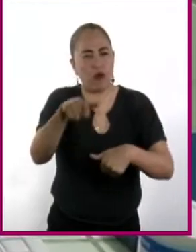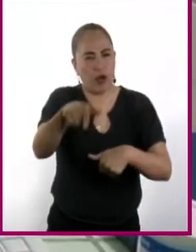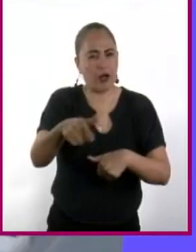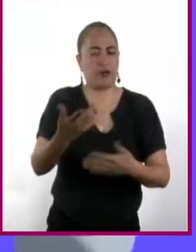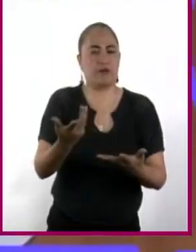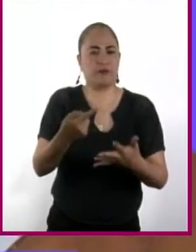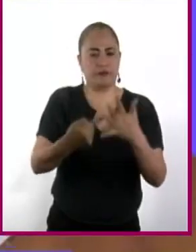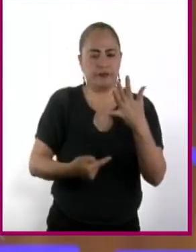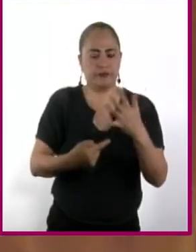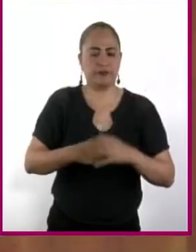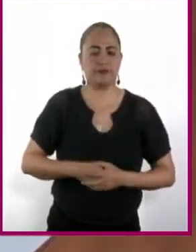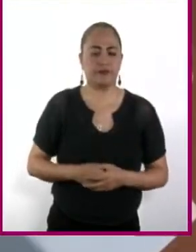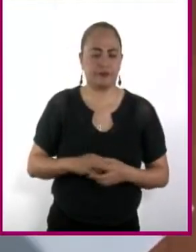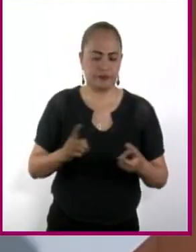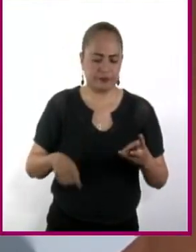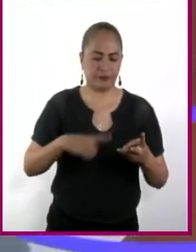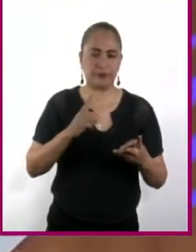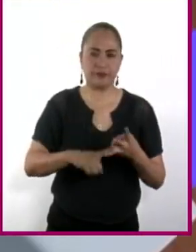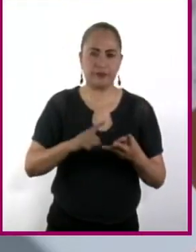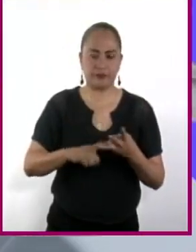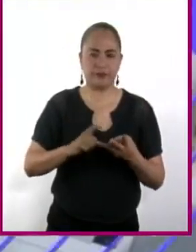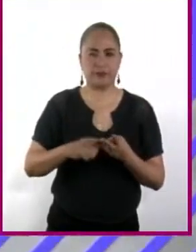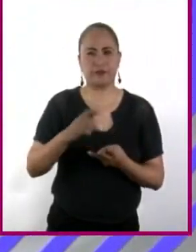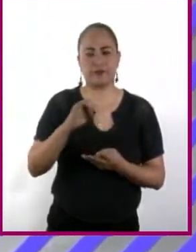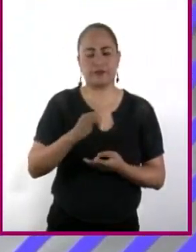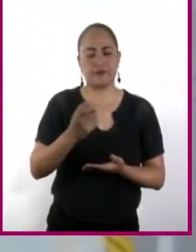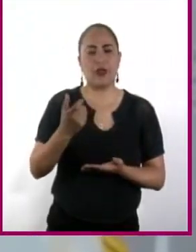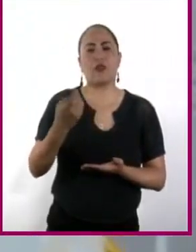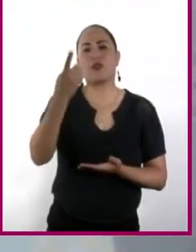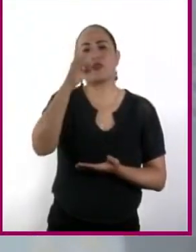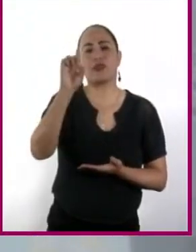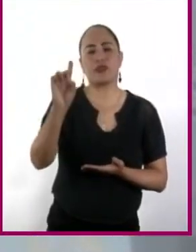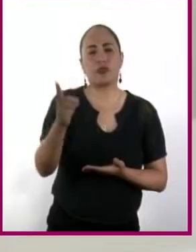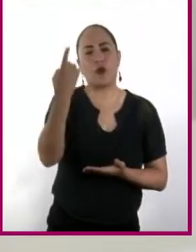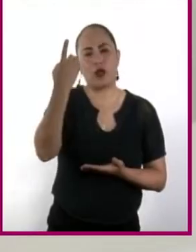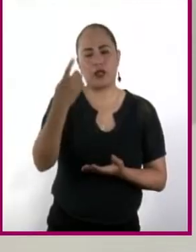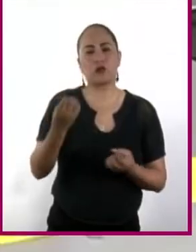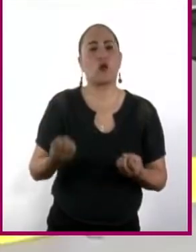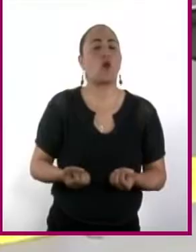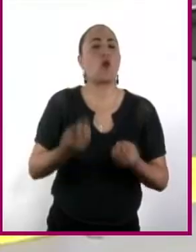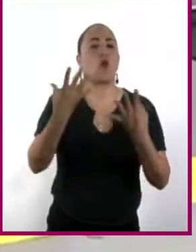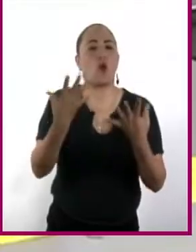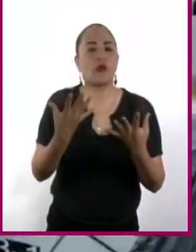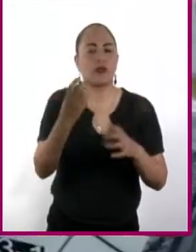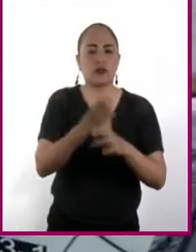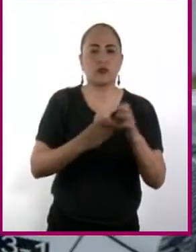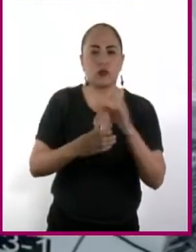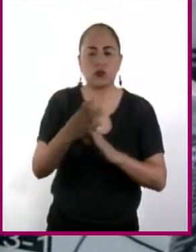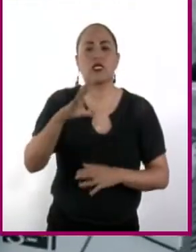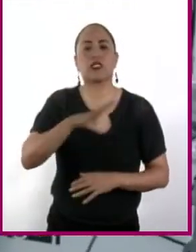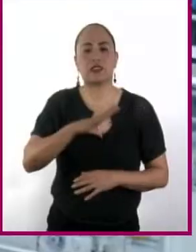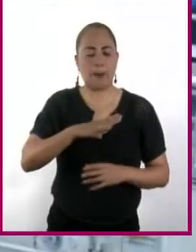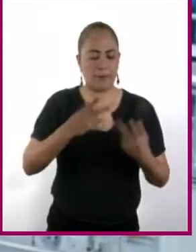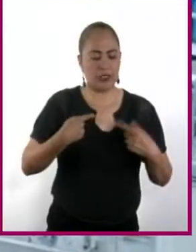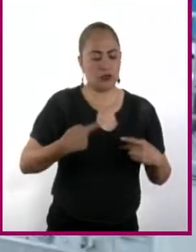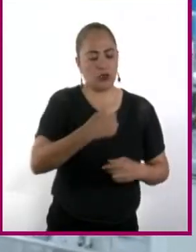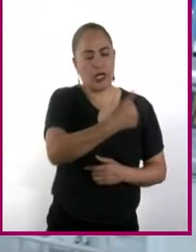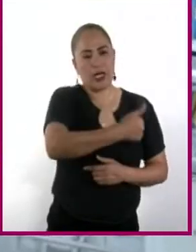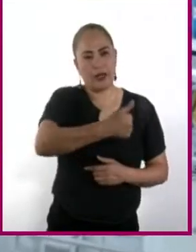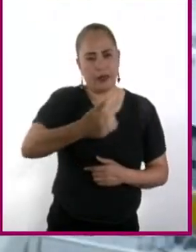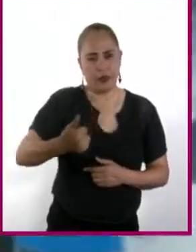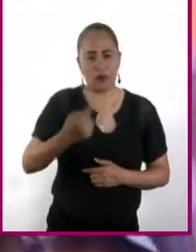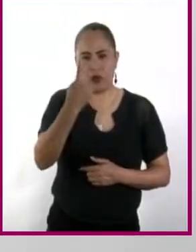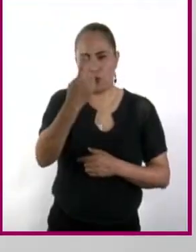escolaridad. Ingreso, calcula en dólares el promedio de recursos económicos por habitante durante un